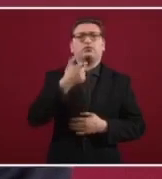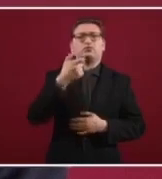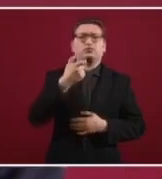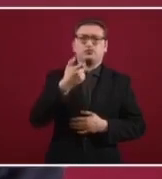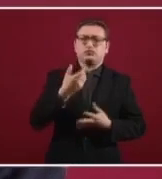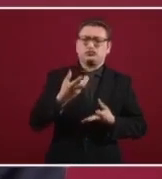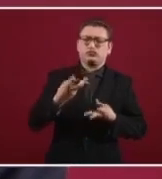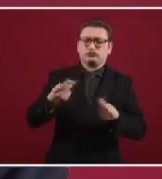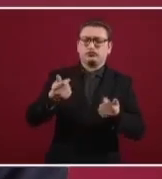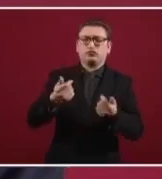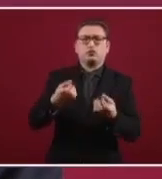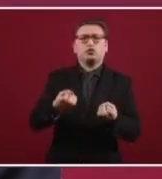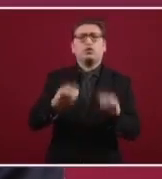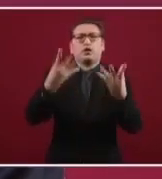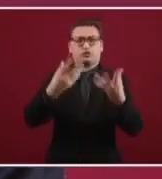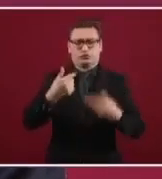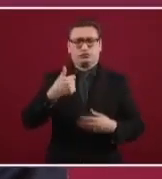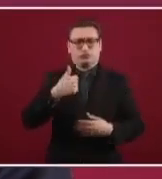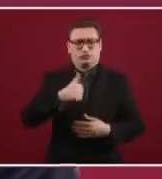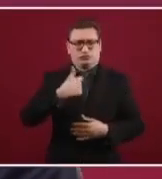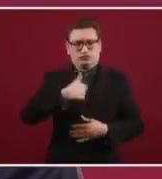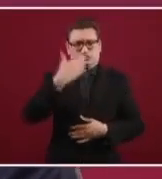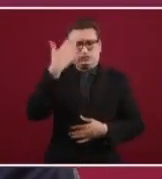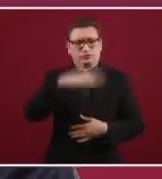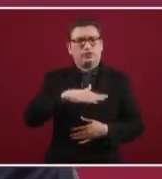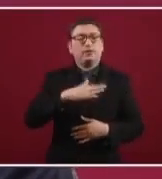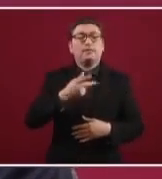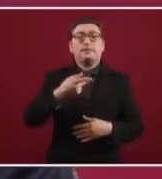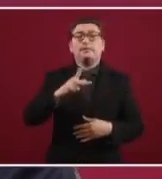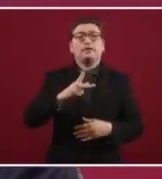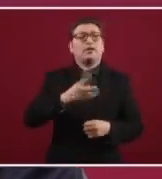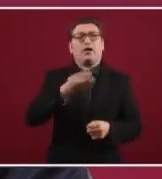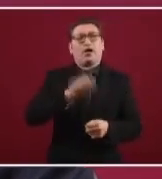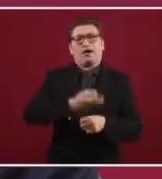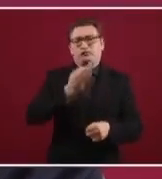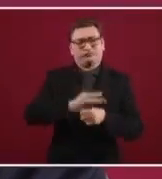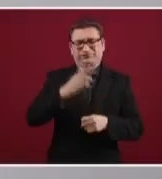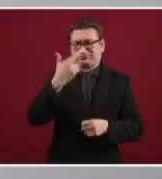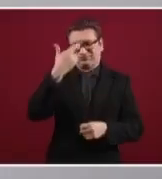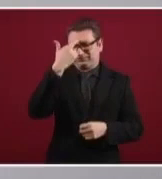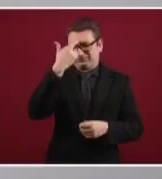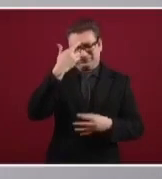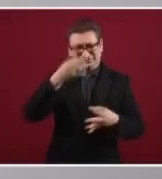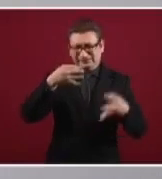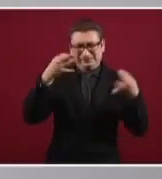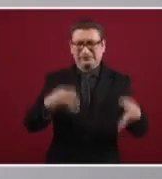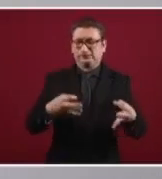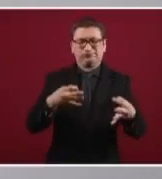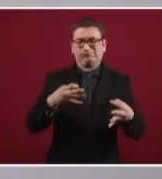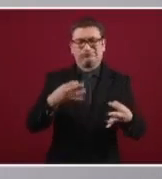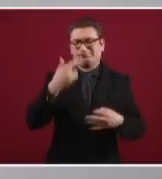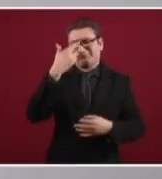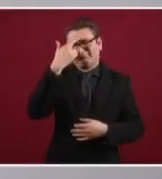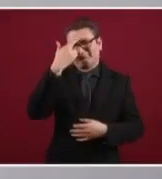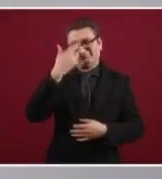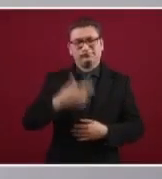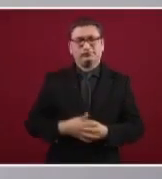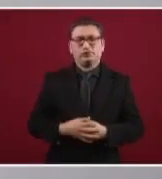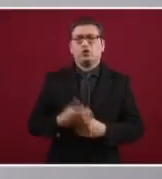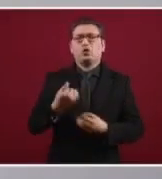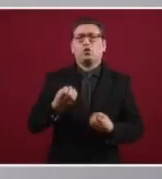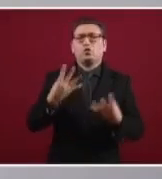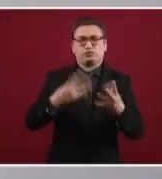Tengo el dato, pero no recuerdo ahora exactamente cuánto